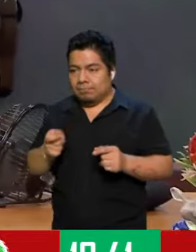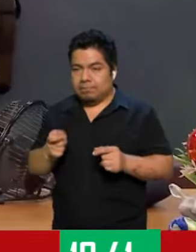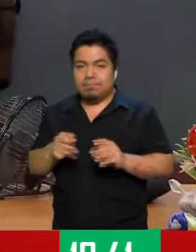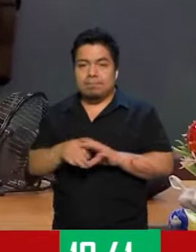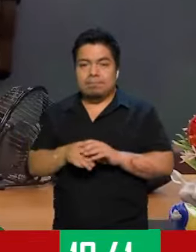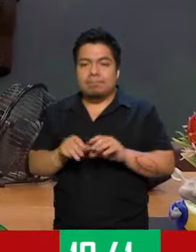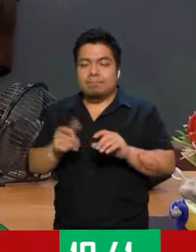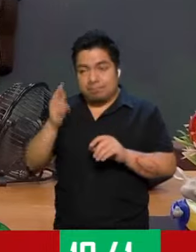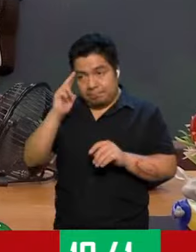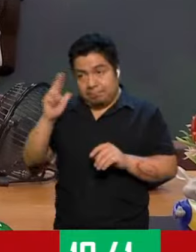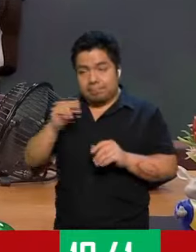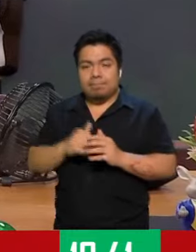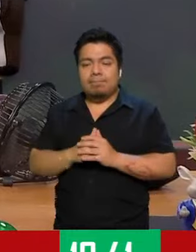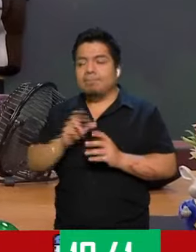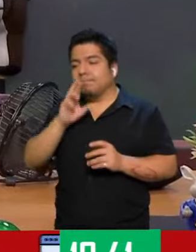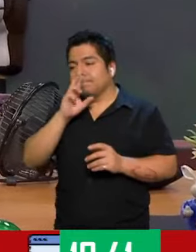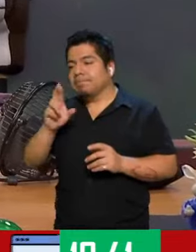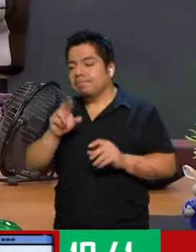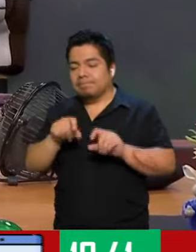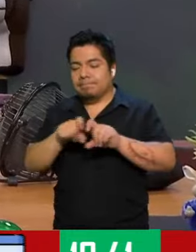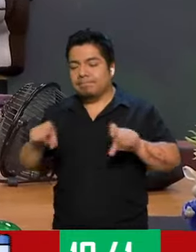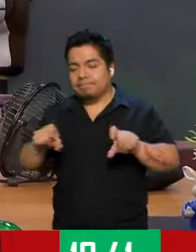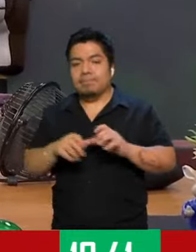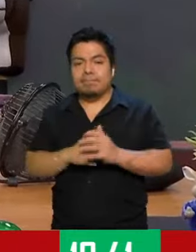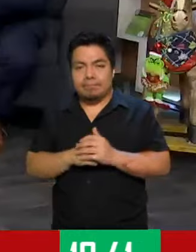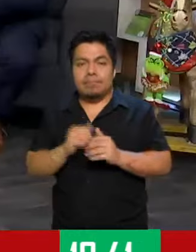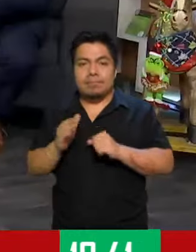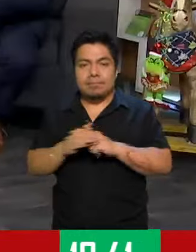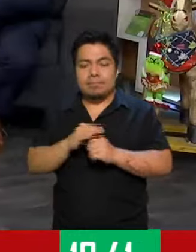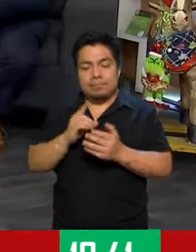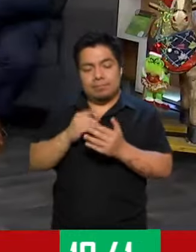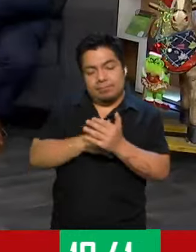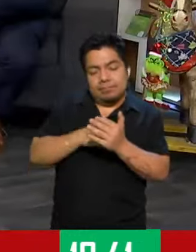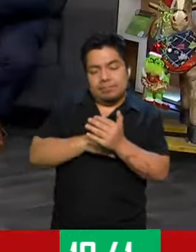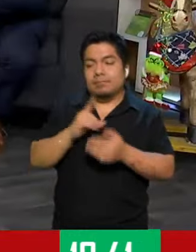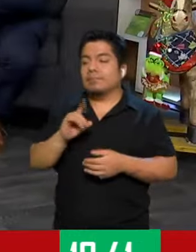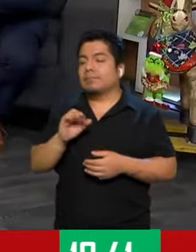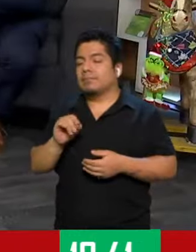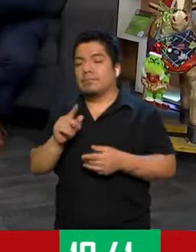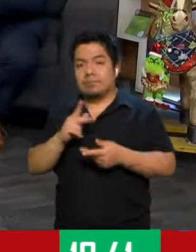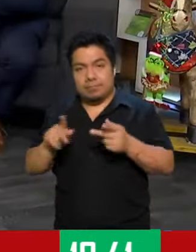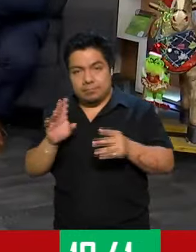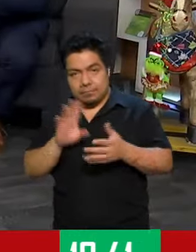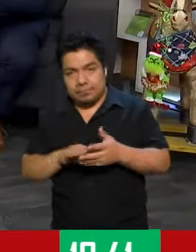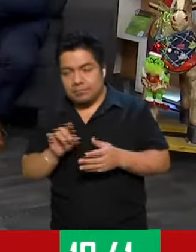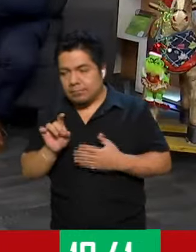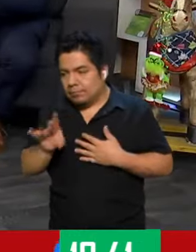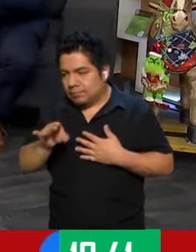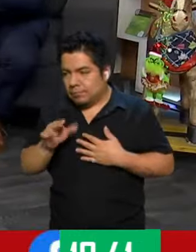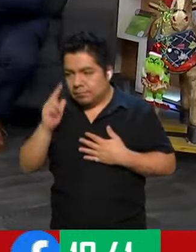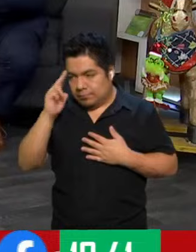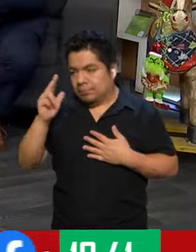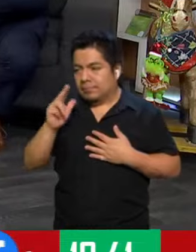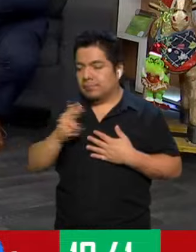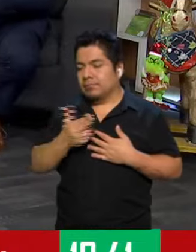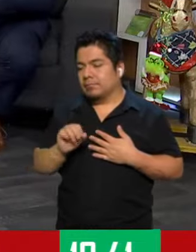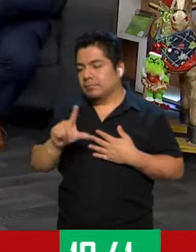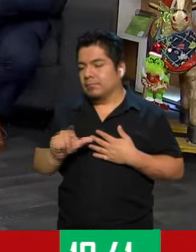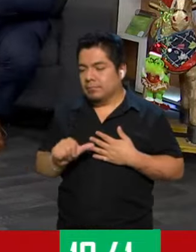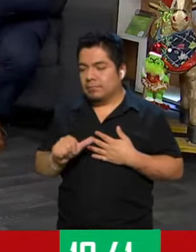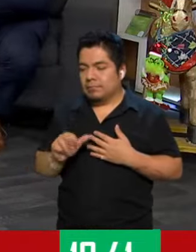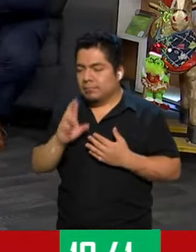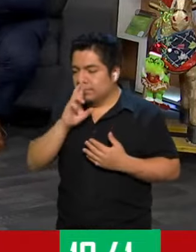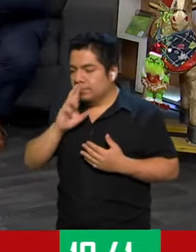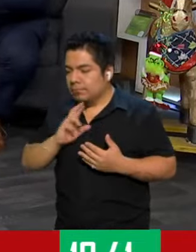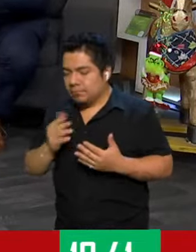Mándale un saludo. Te va a responder con un aviso de privacidad porque se cuidan los datos personales. Y una vez que le mandes un saludo, te responda con el aviso de